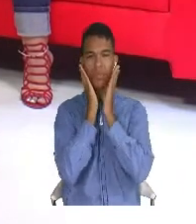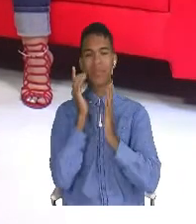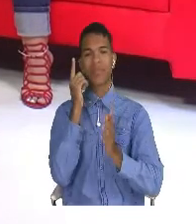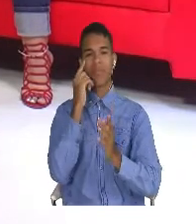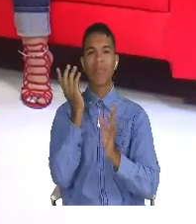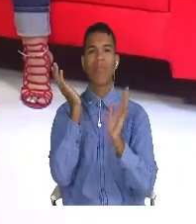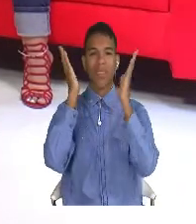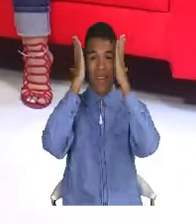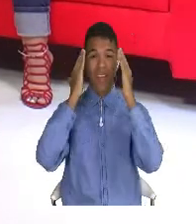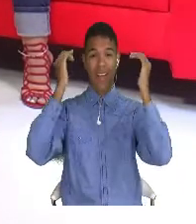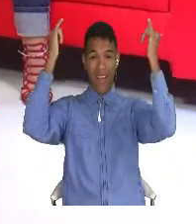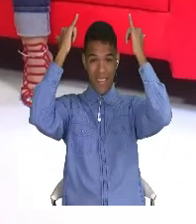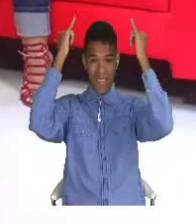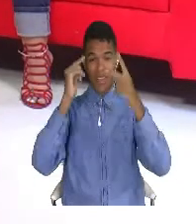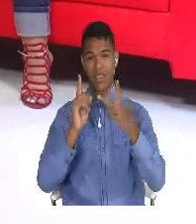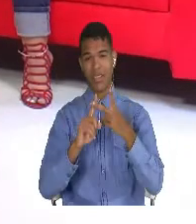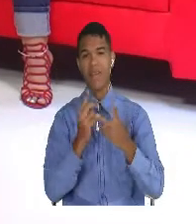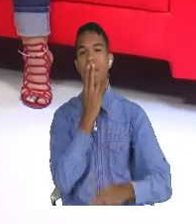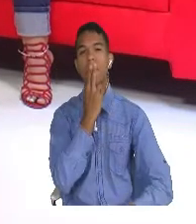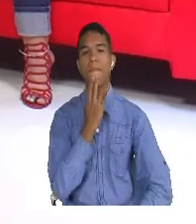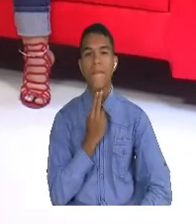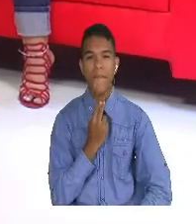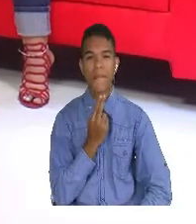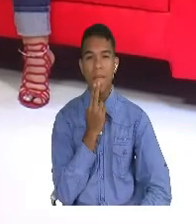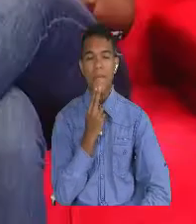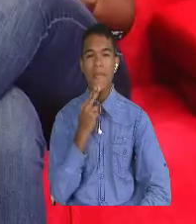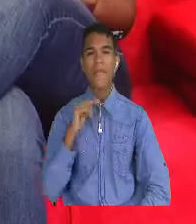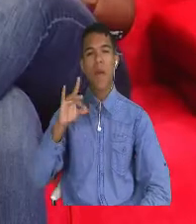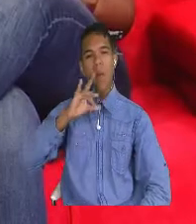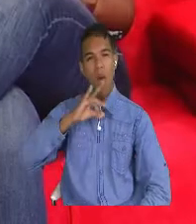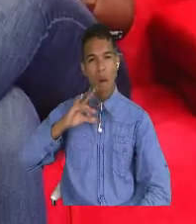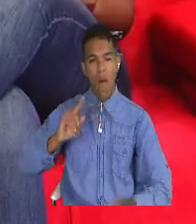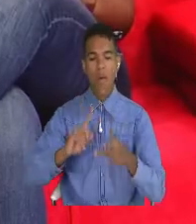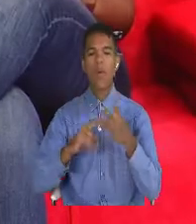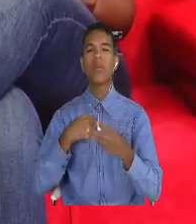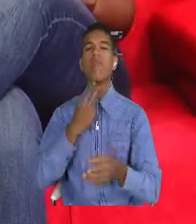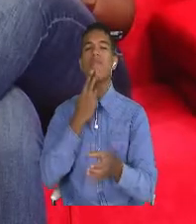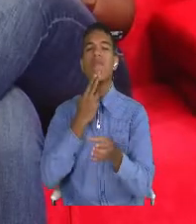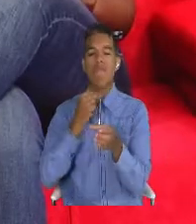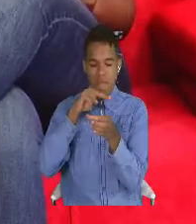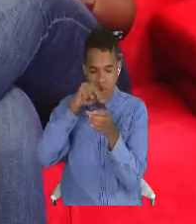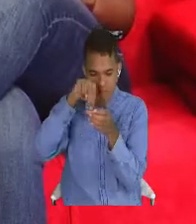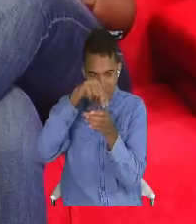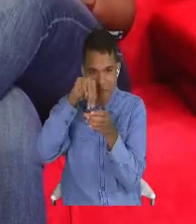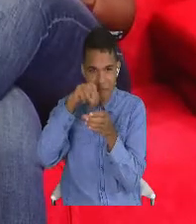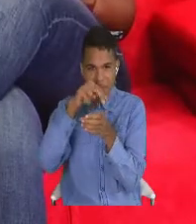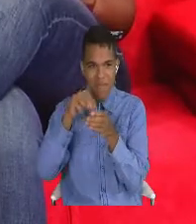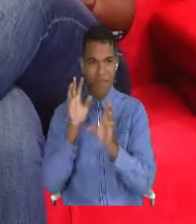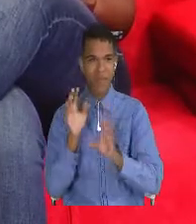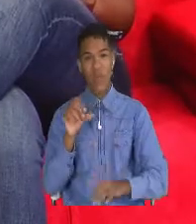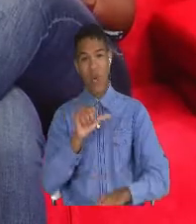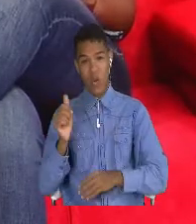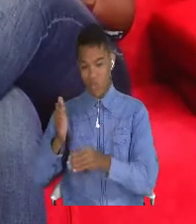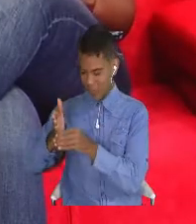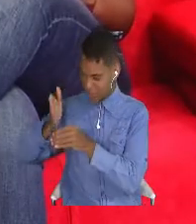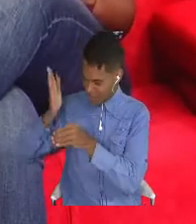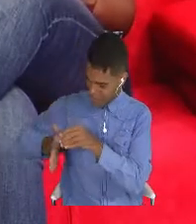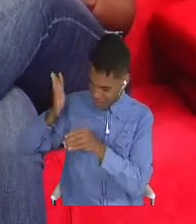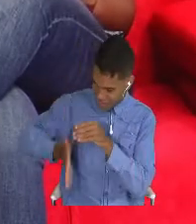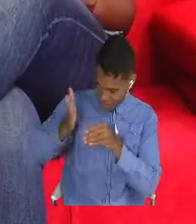y azúcar morena. Disuelven todo y se la aplican y se la dejan un rato. Por ejemplo, lo del pepinillo es